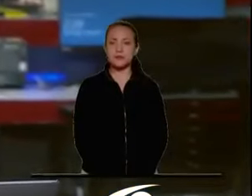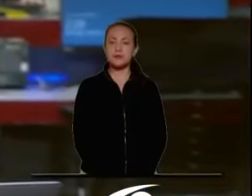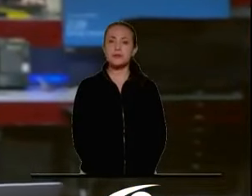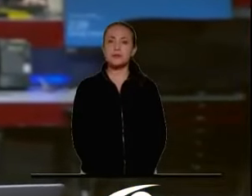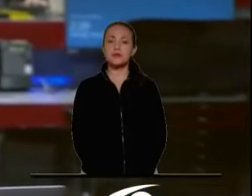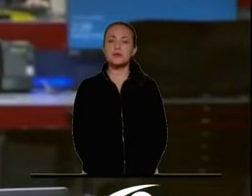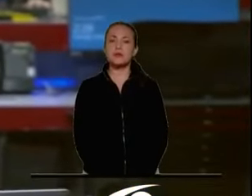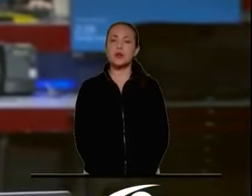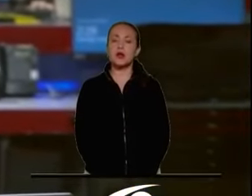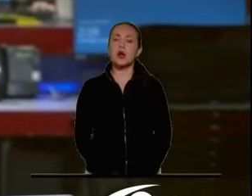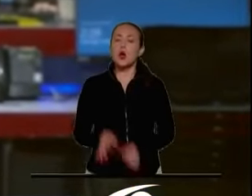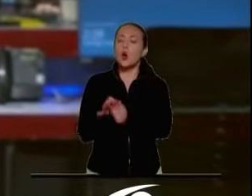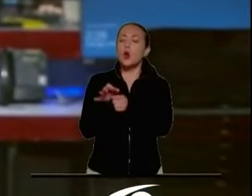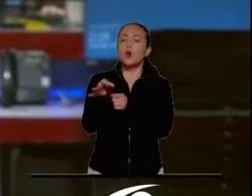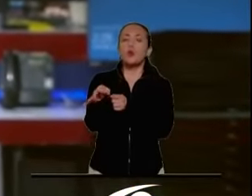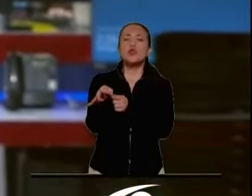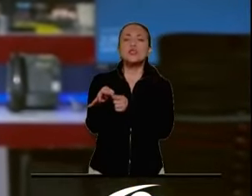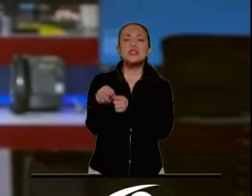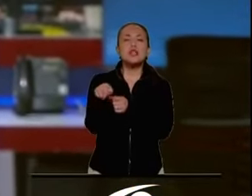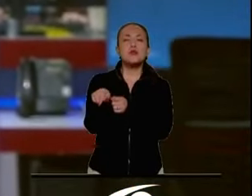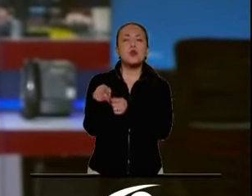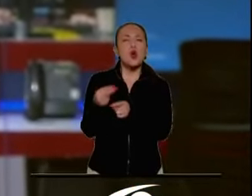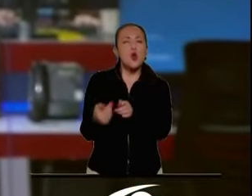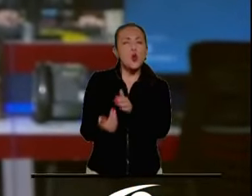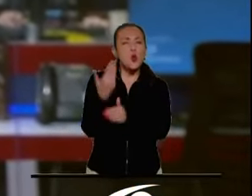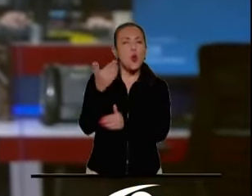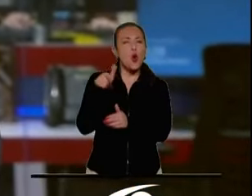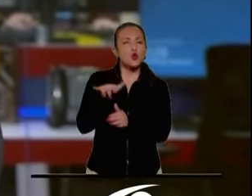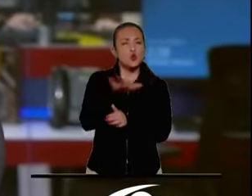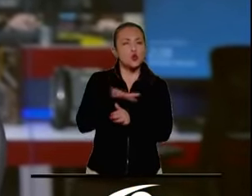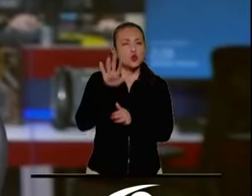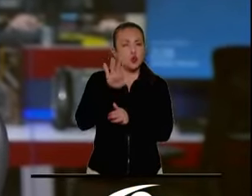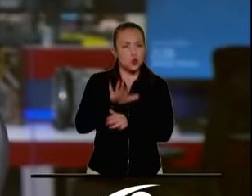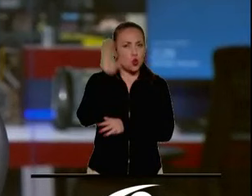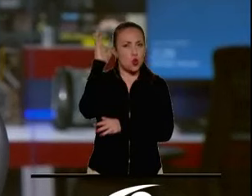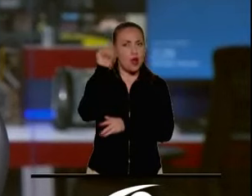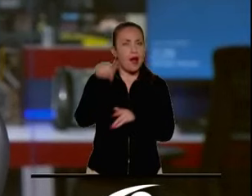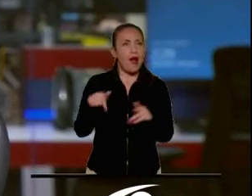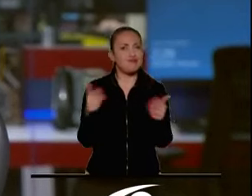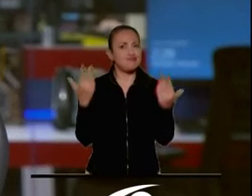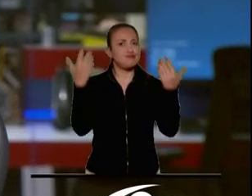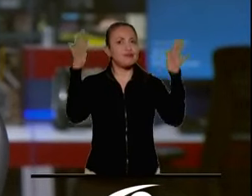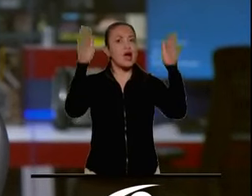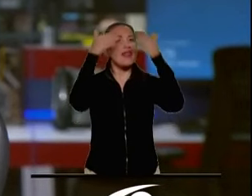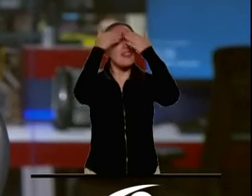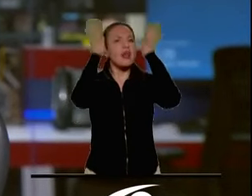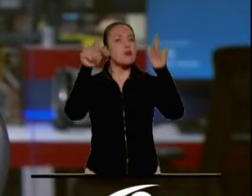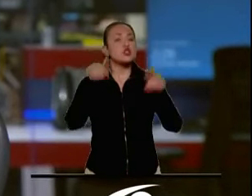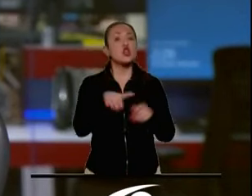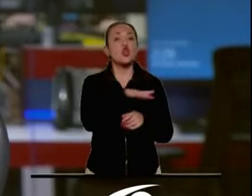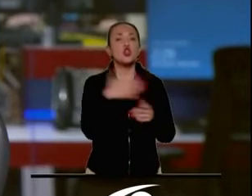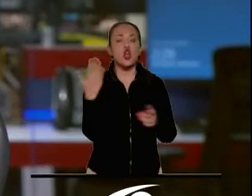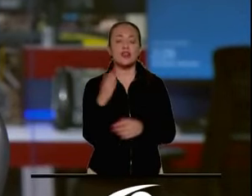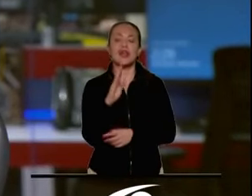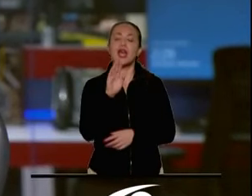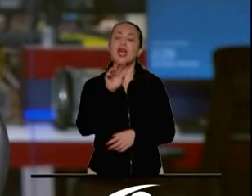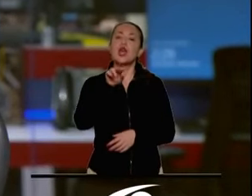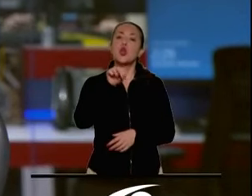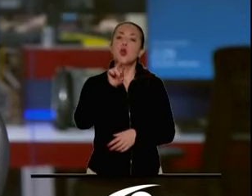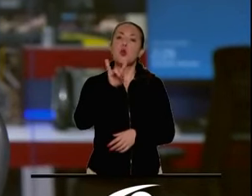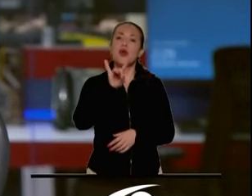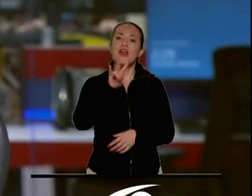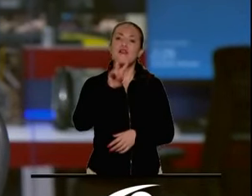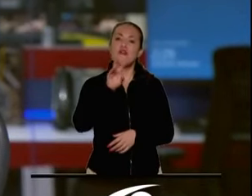El nuevo municipio de Colombia celebra hoy la fiesta de la democracia. Hoy, Nuevo Belén de Bajirá en el Chocó escogerá a